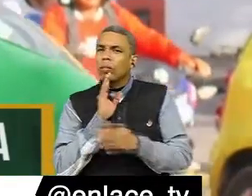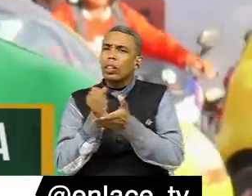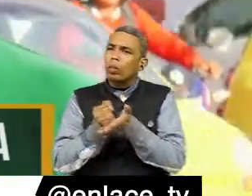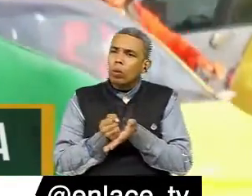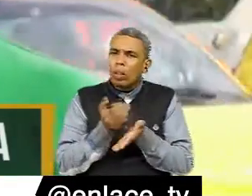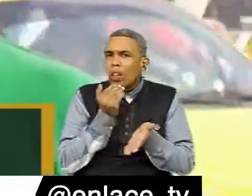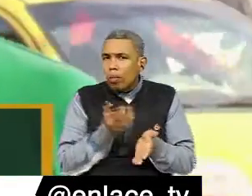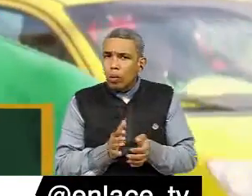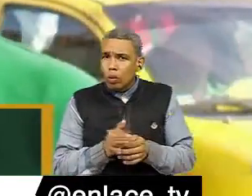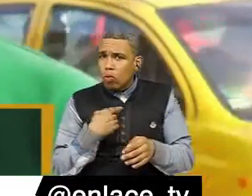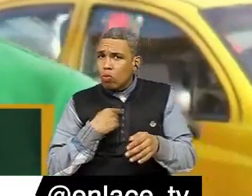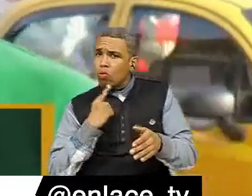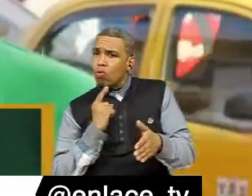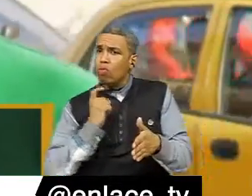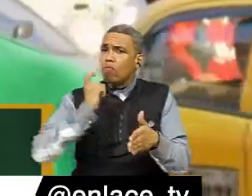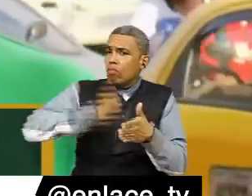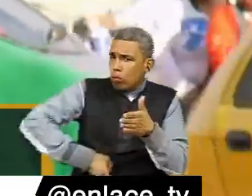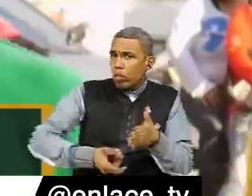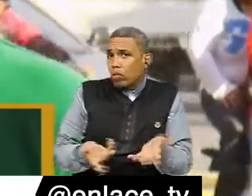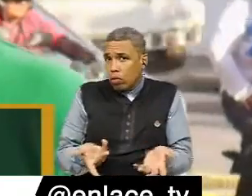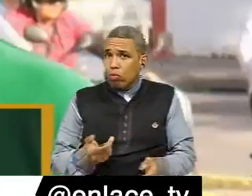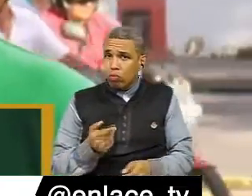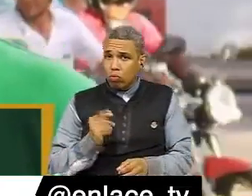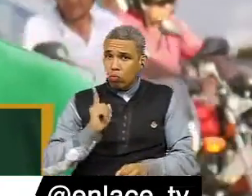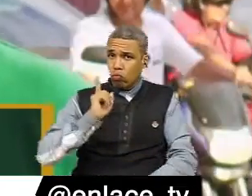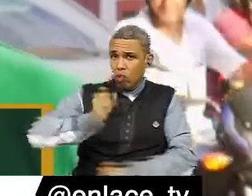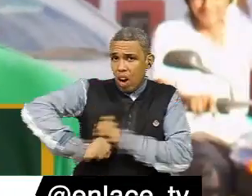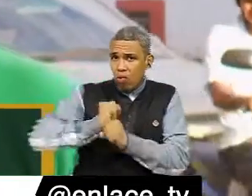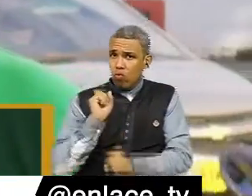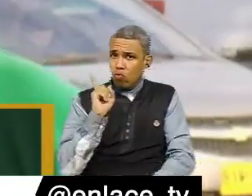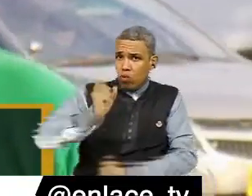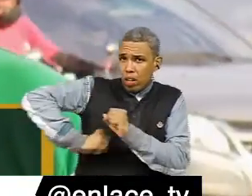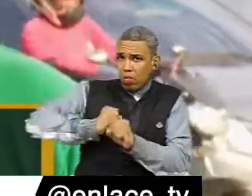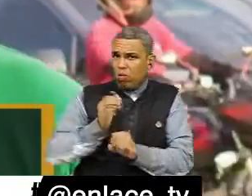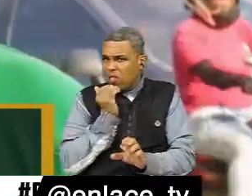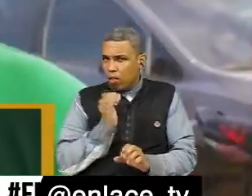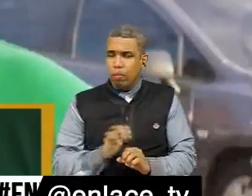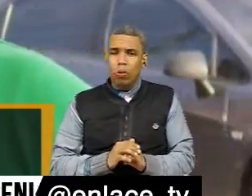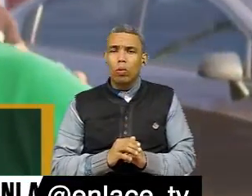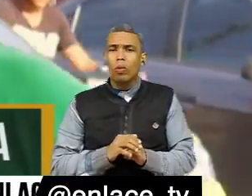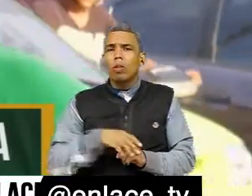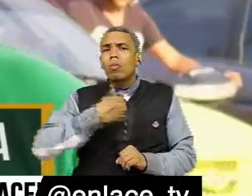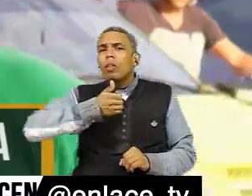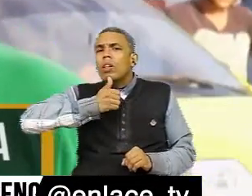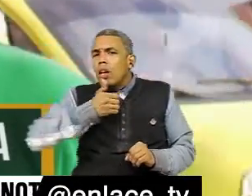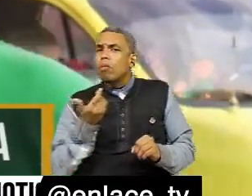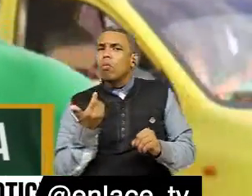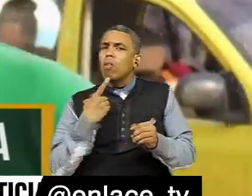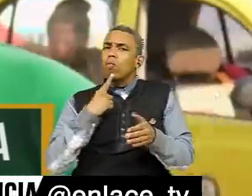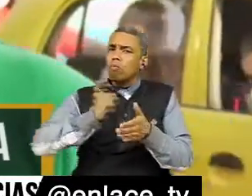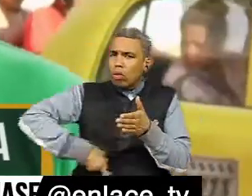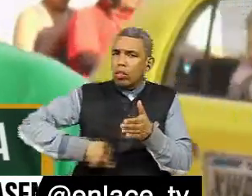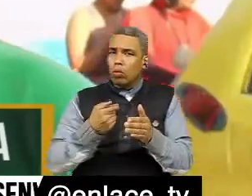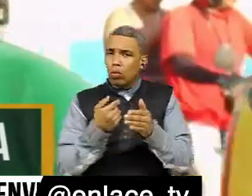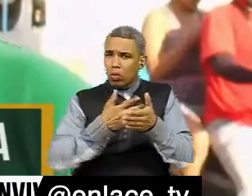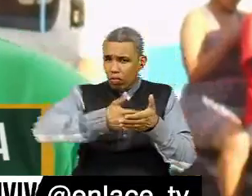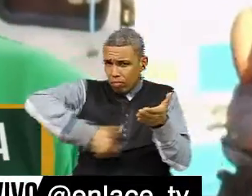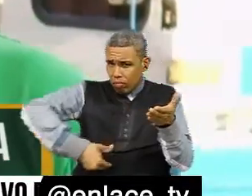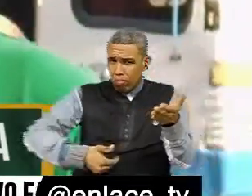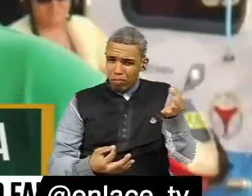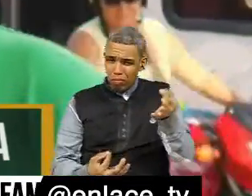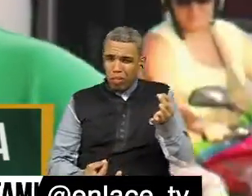pago los impuestos, si yo pago si es de aguas, yo pago también en los recibos, estoy